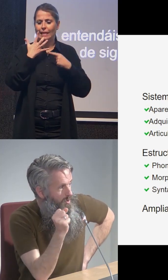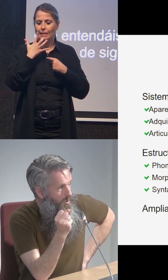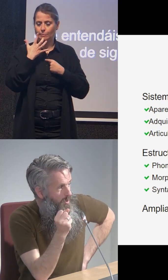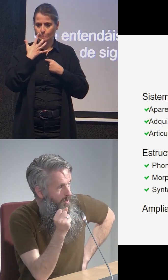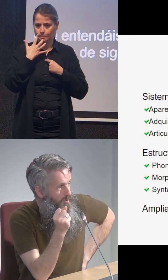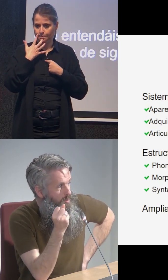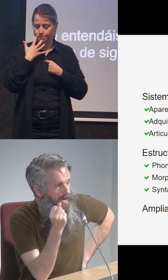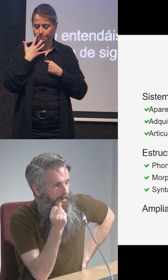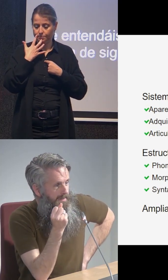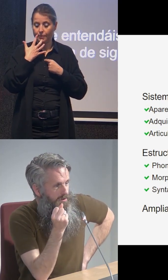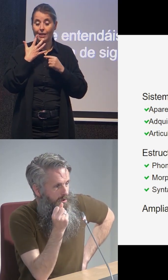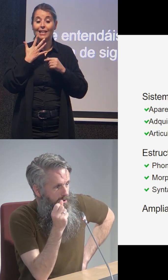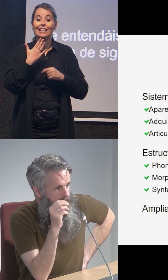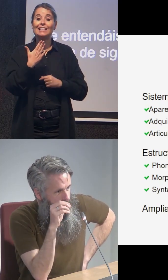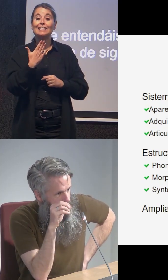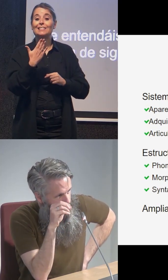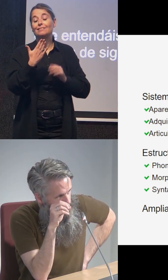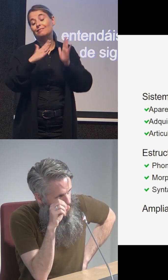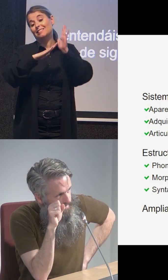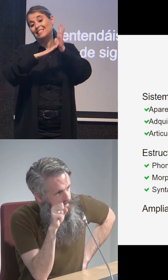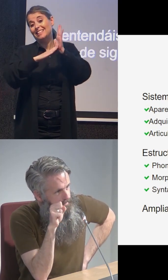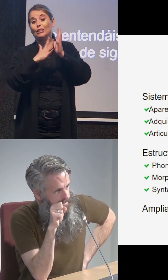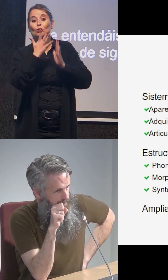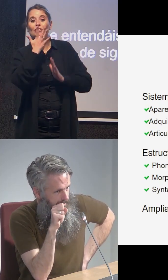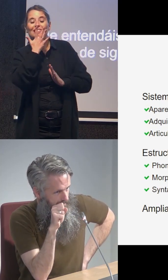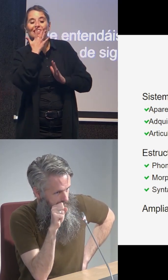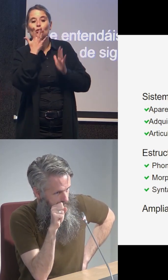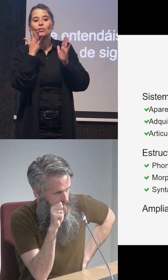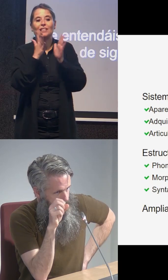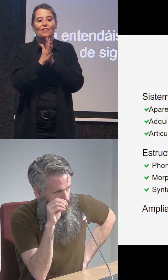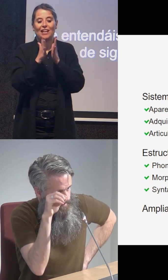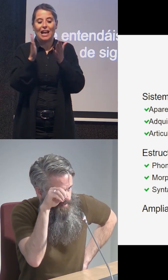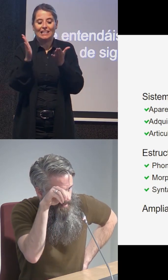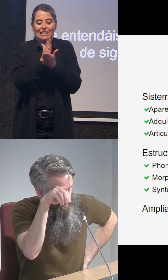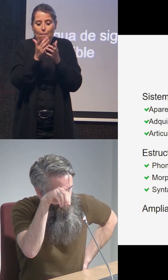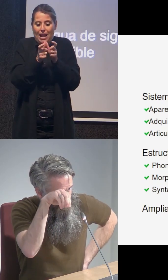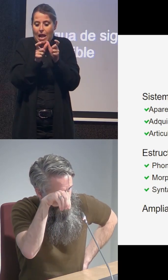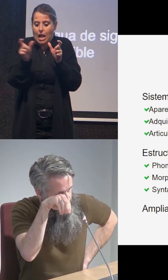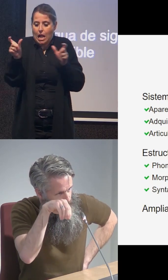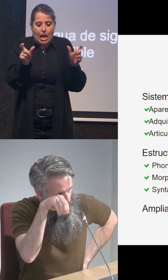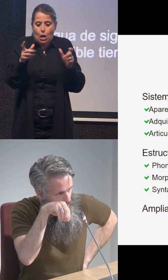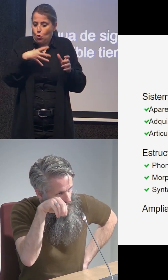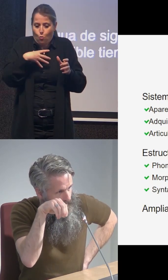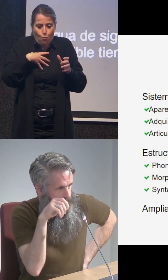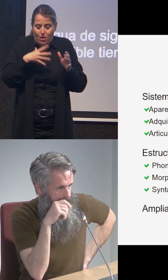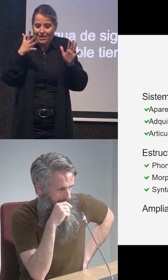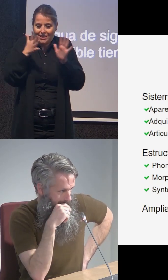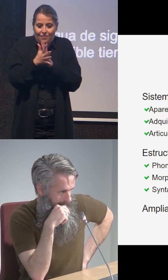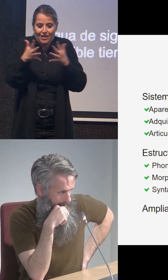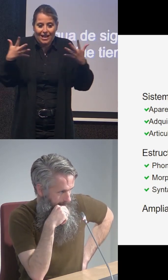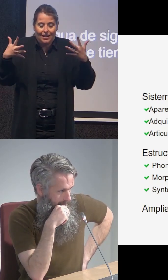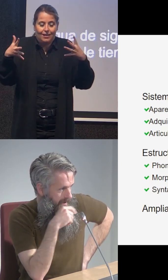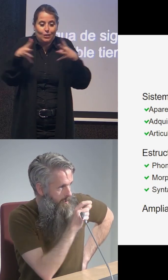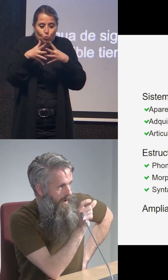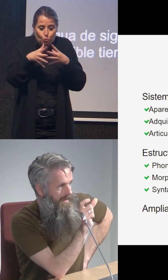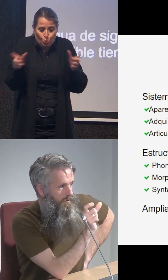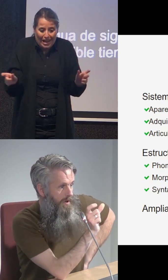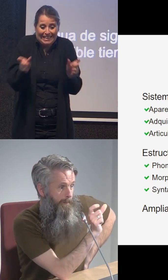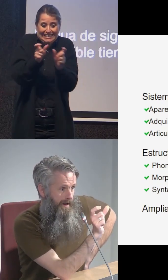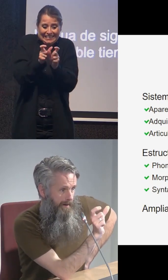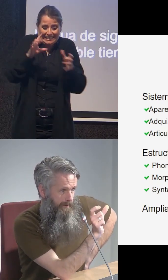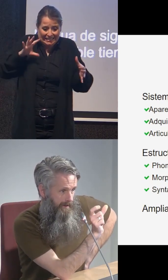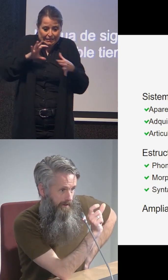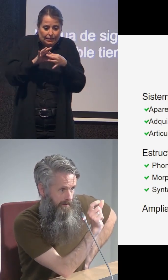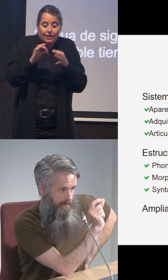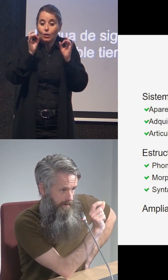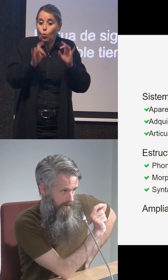es un elemento indivisible, tiene estructura interna. Igual que